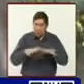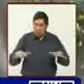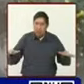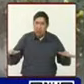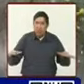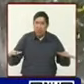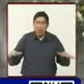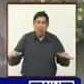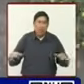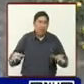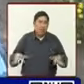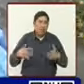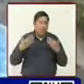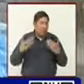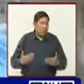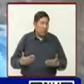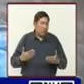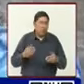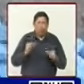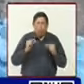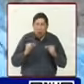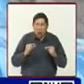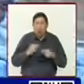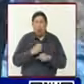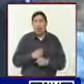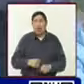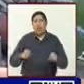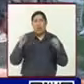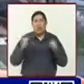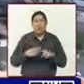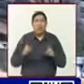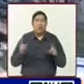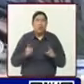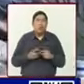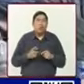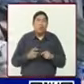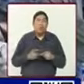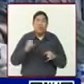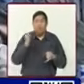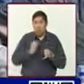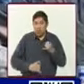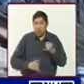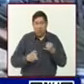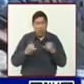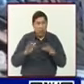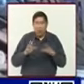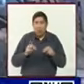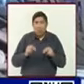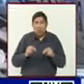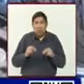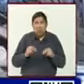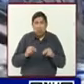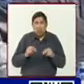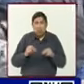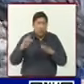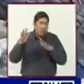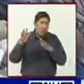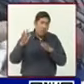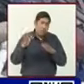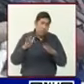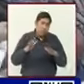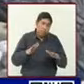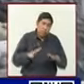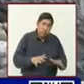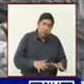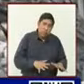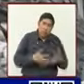carpitas nomás, y algo me ha salvado, pero al último ya no se ha ido, se ha deslizado todo